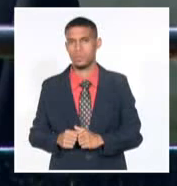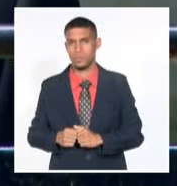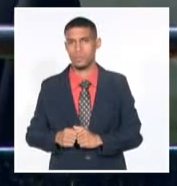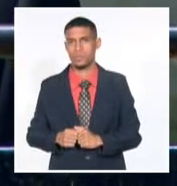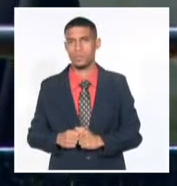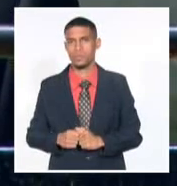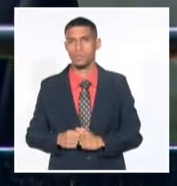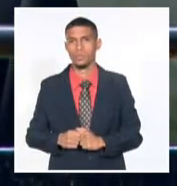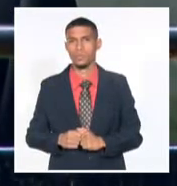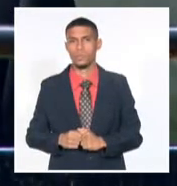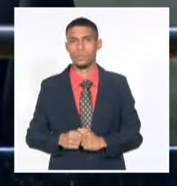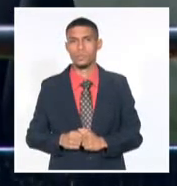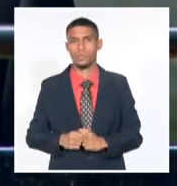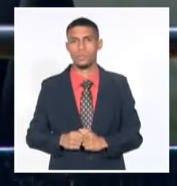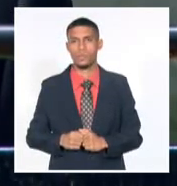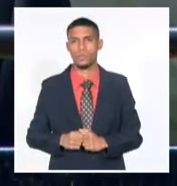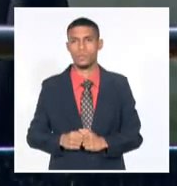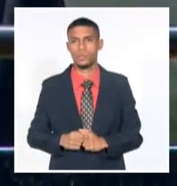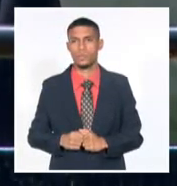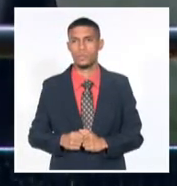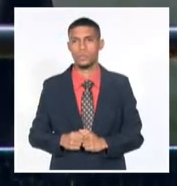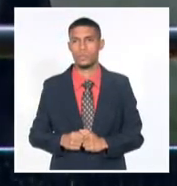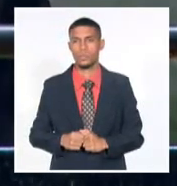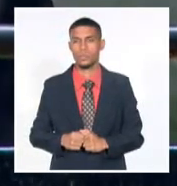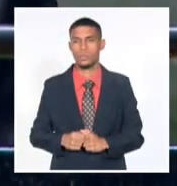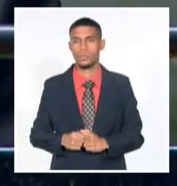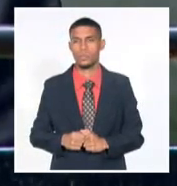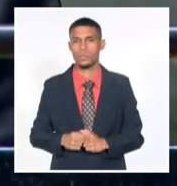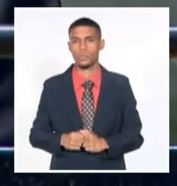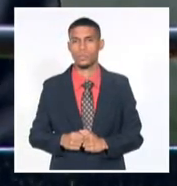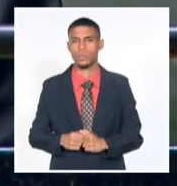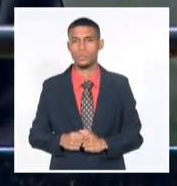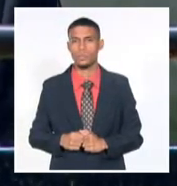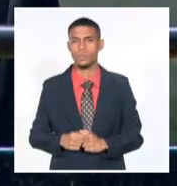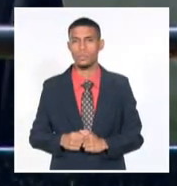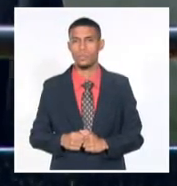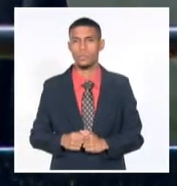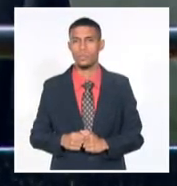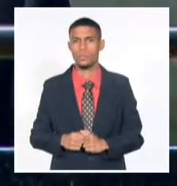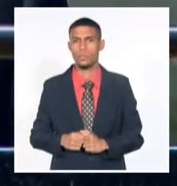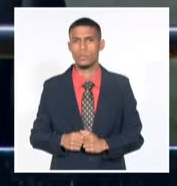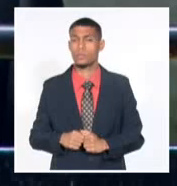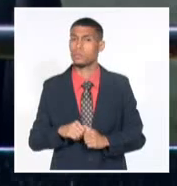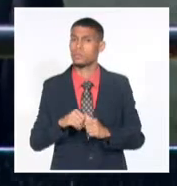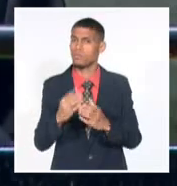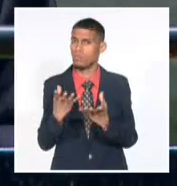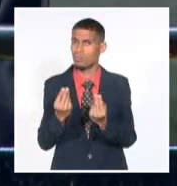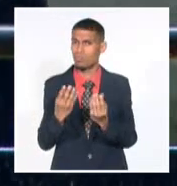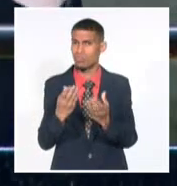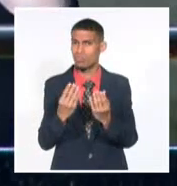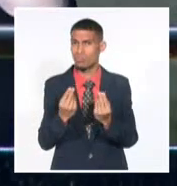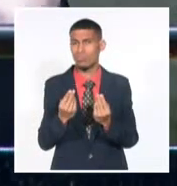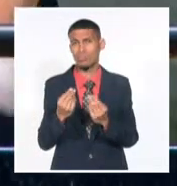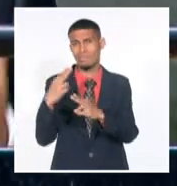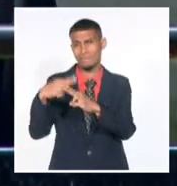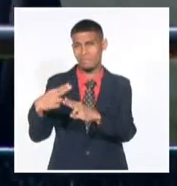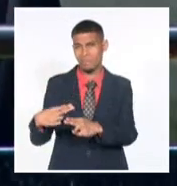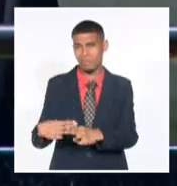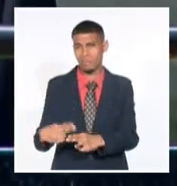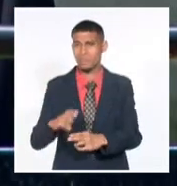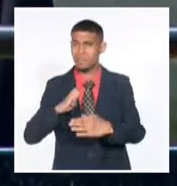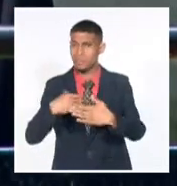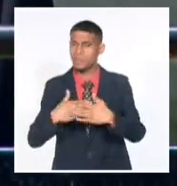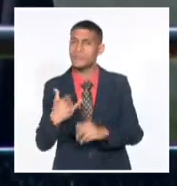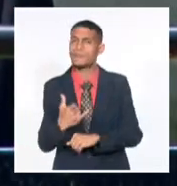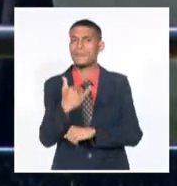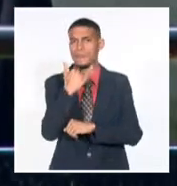países. Existen además una lista de entidades cubanas restringidas que afecta a la mayoría